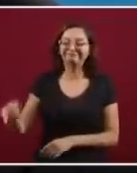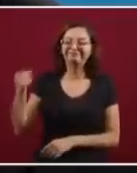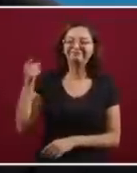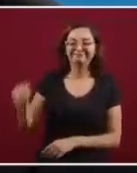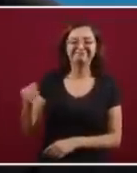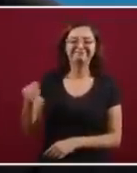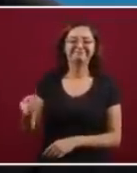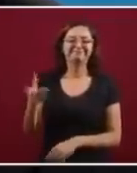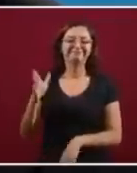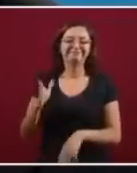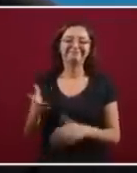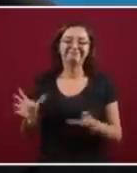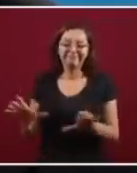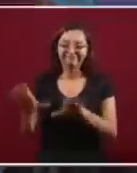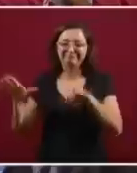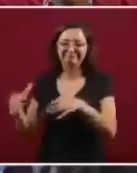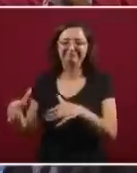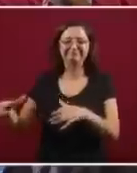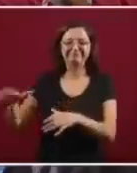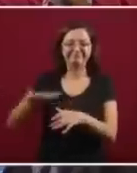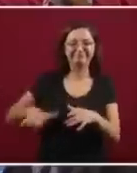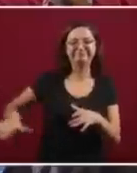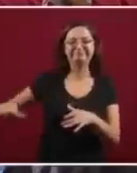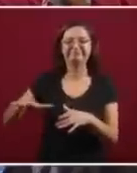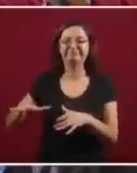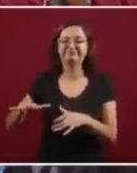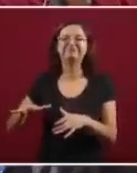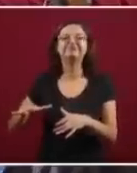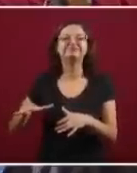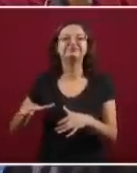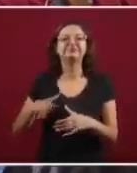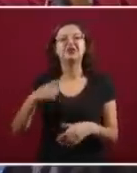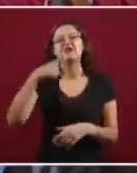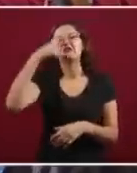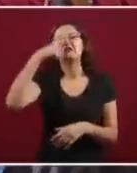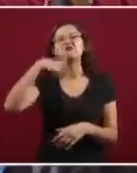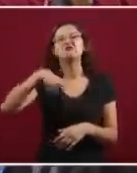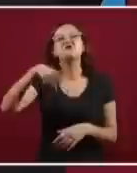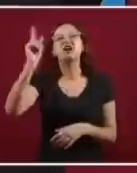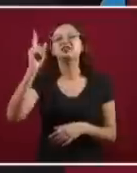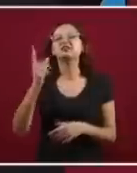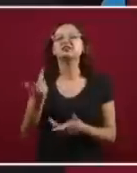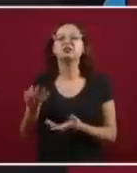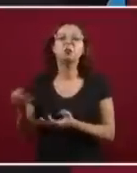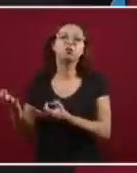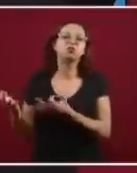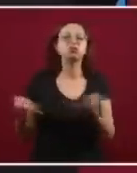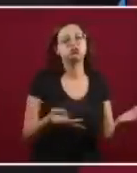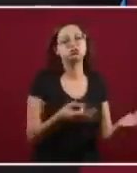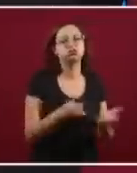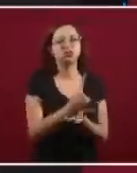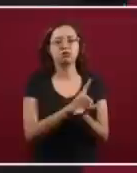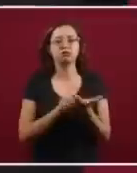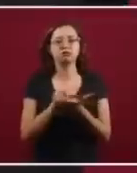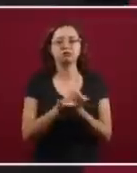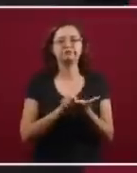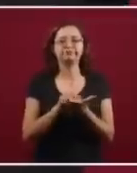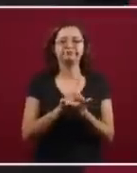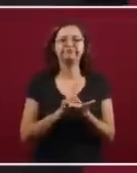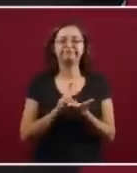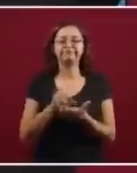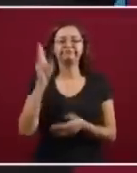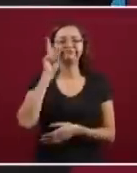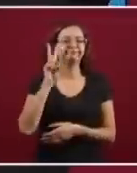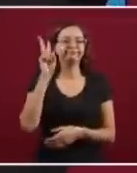donde la comunidad la sociedad son una presa fácil de las sustancias psicoactivas altamente